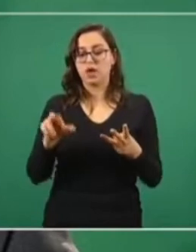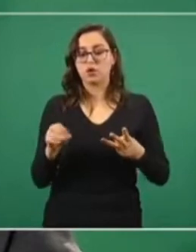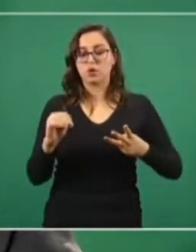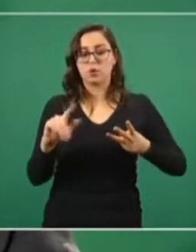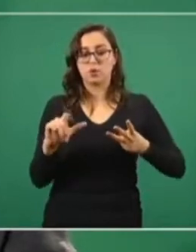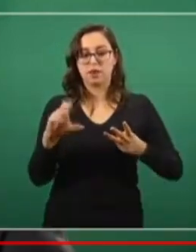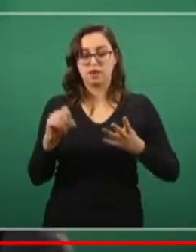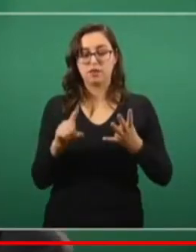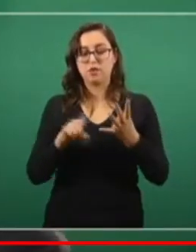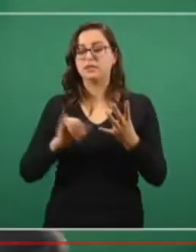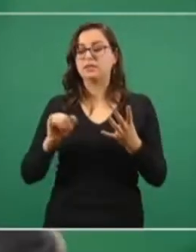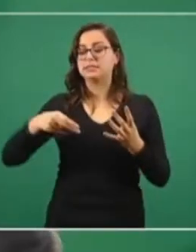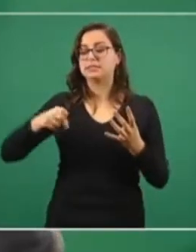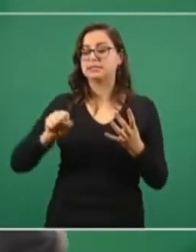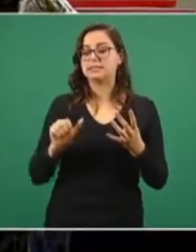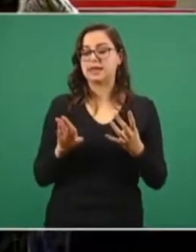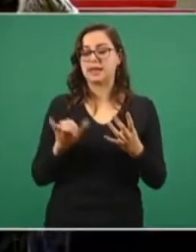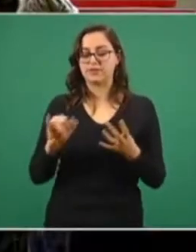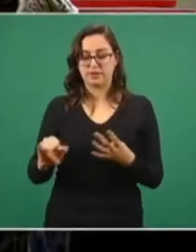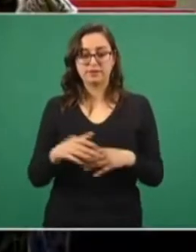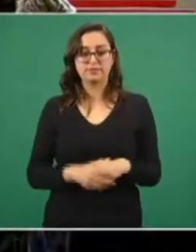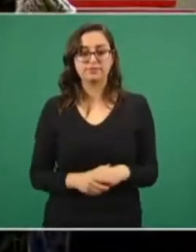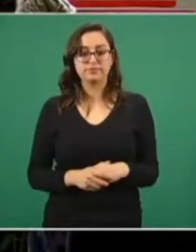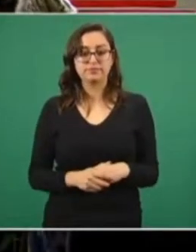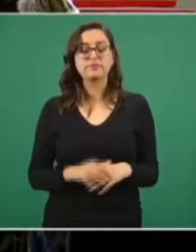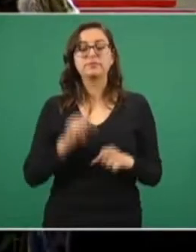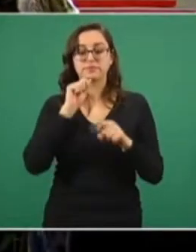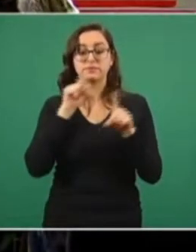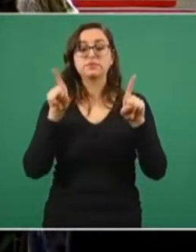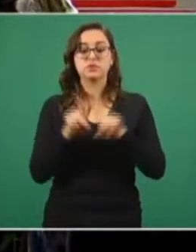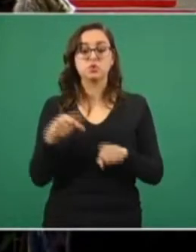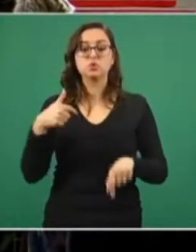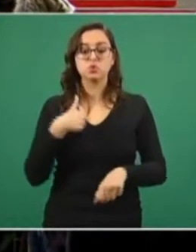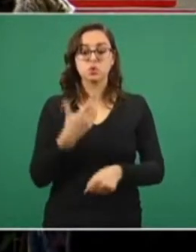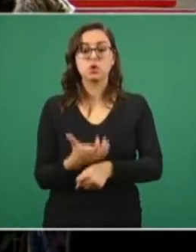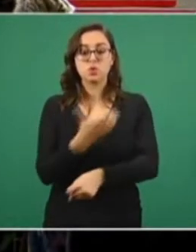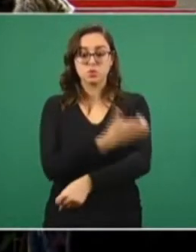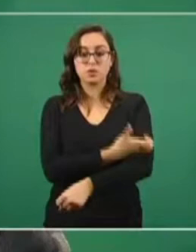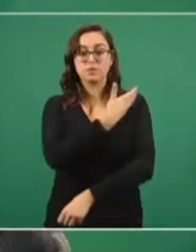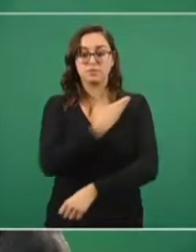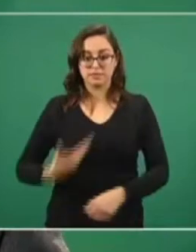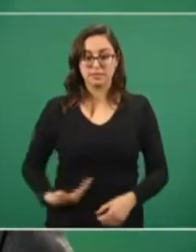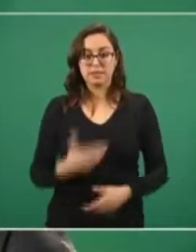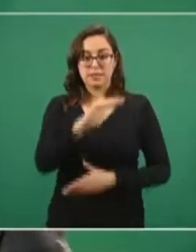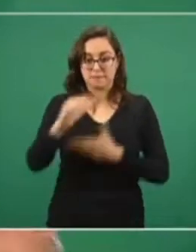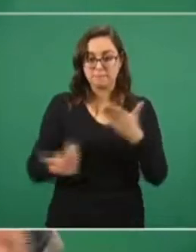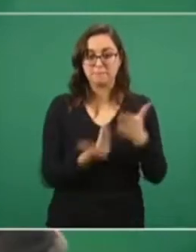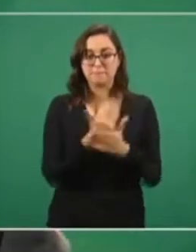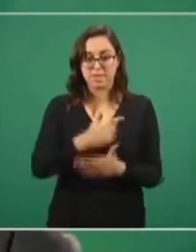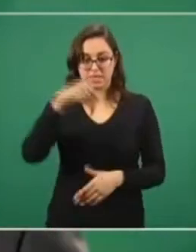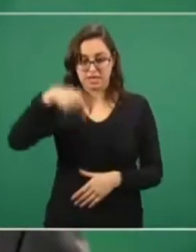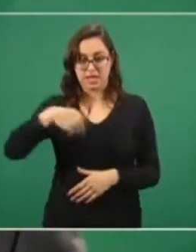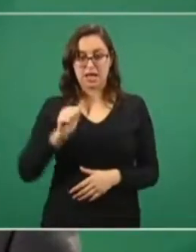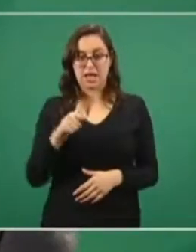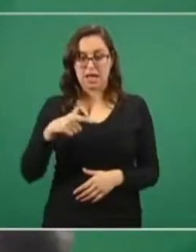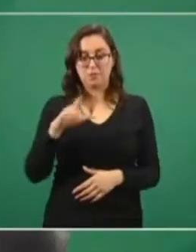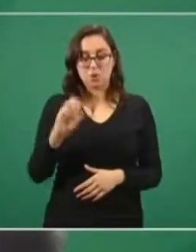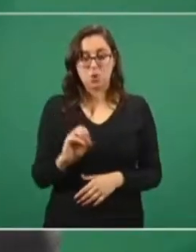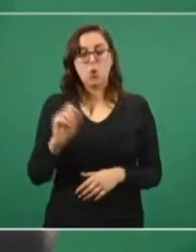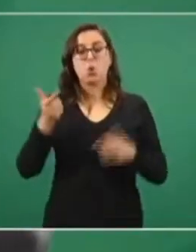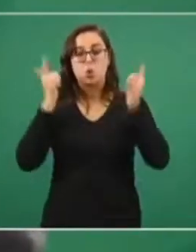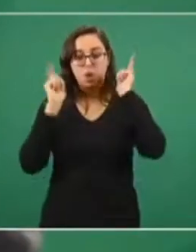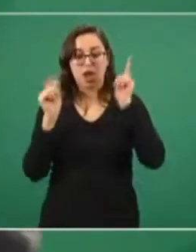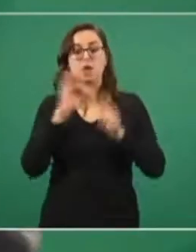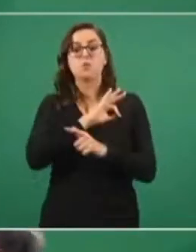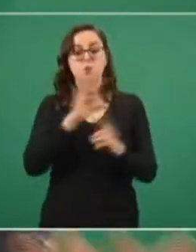Juan Ferrer del Insabi. Y aquí yo acompañaré al presidente en el pulso de la salud y vamos a ver si logramos hacer el enlace para